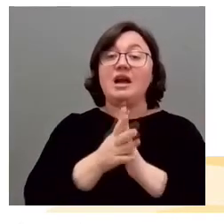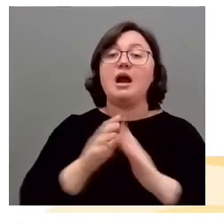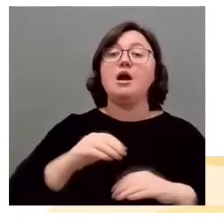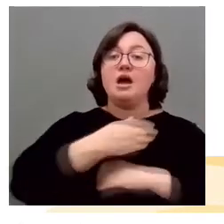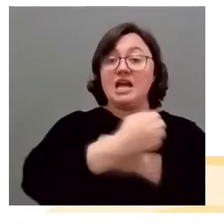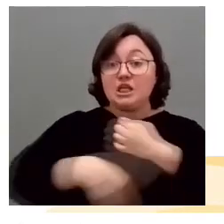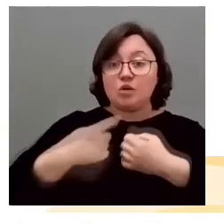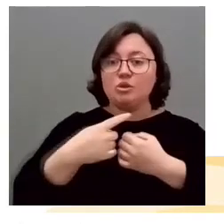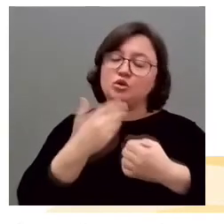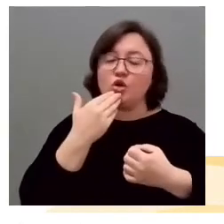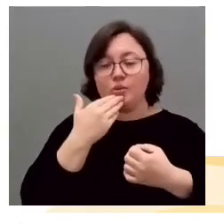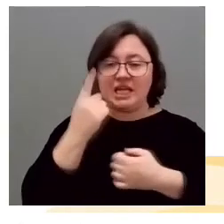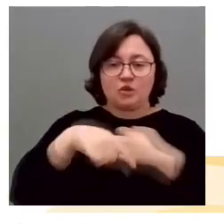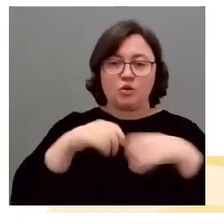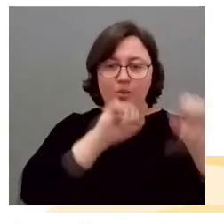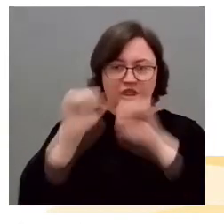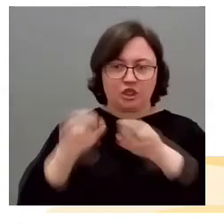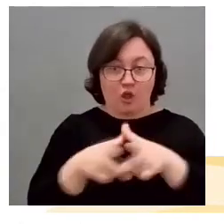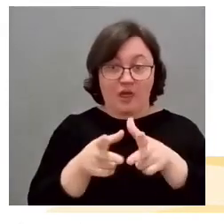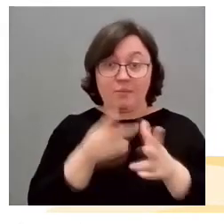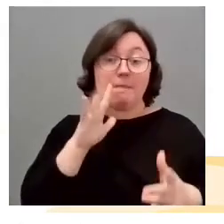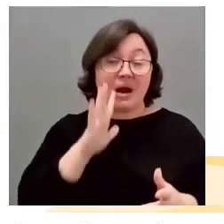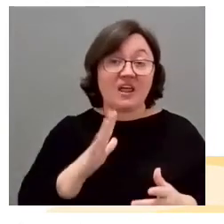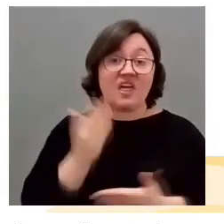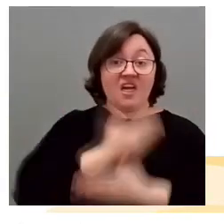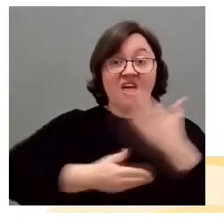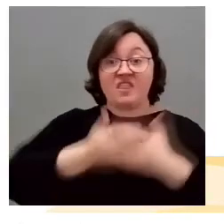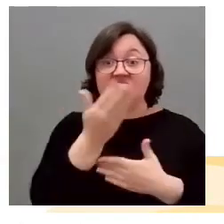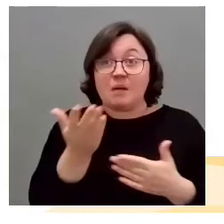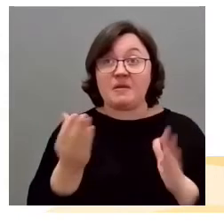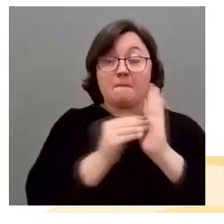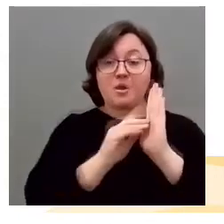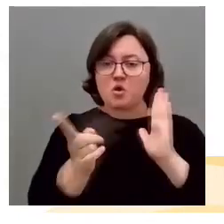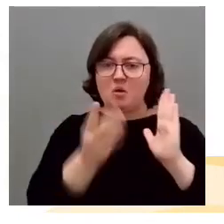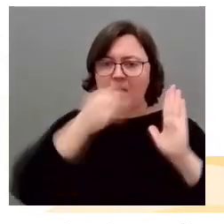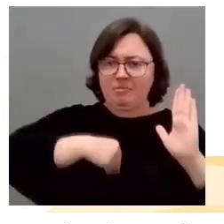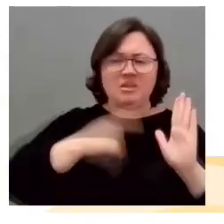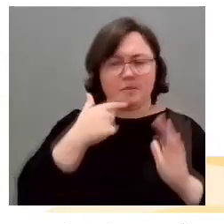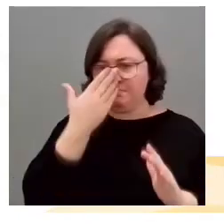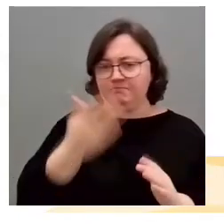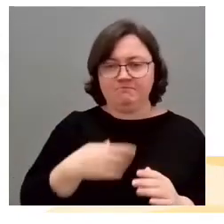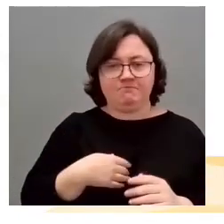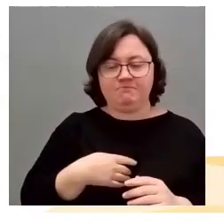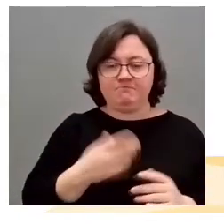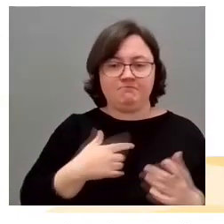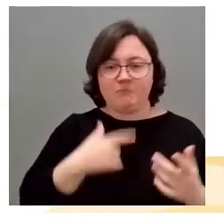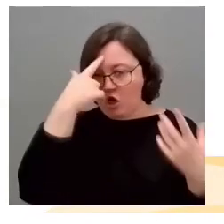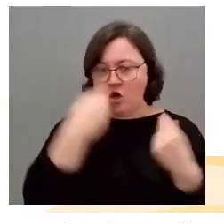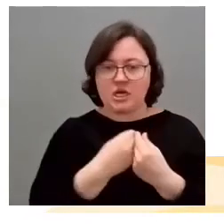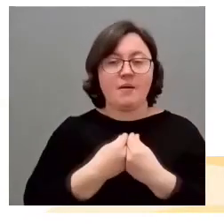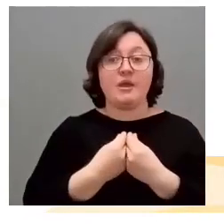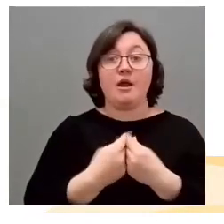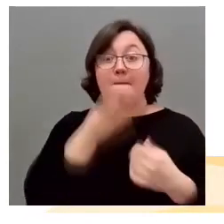que parece que se insinúa que la discapacidad no tiene por qué estar presente, y eso es lamentable, y en este sentido hay que seguir